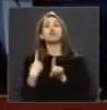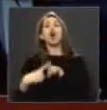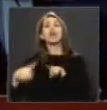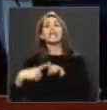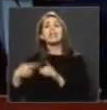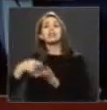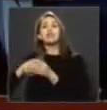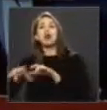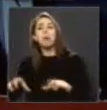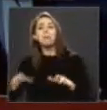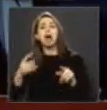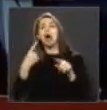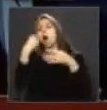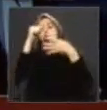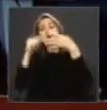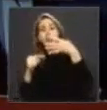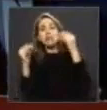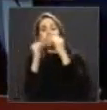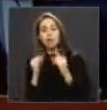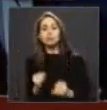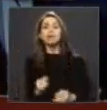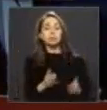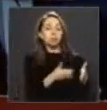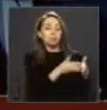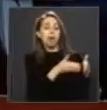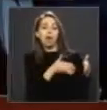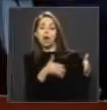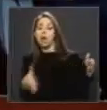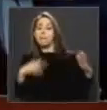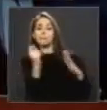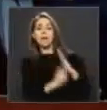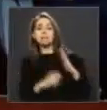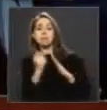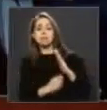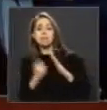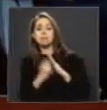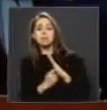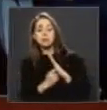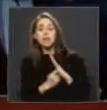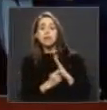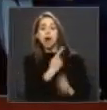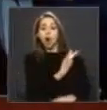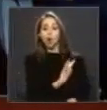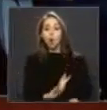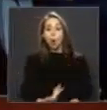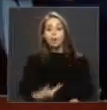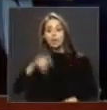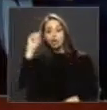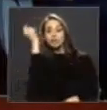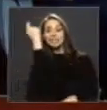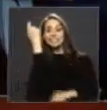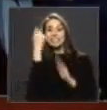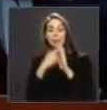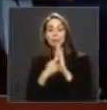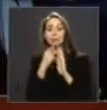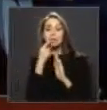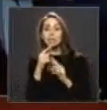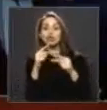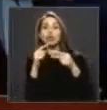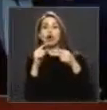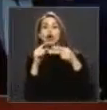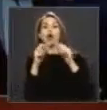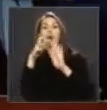gobierno, recién en septiembre, trata de indicar el proyecto fusionado, que